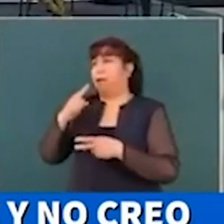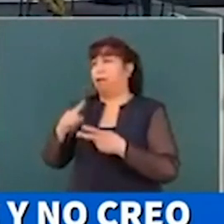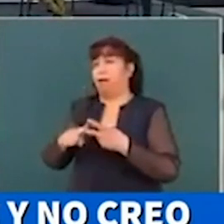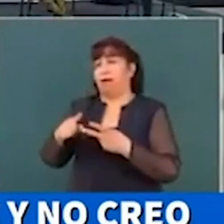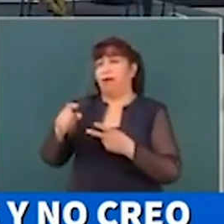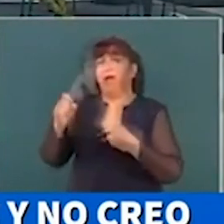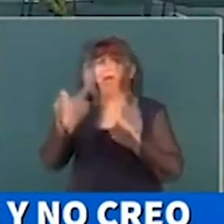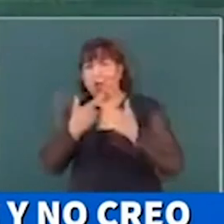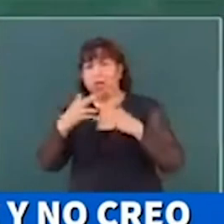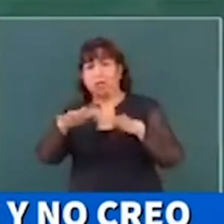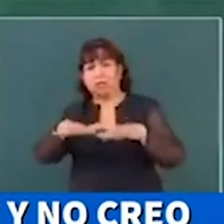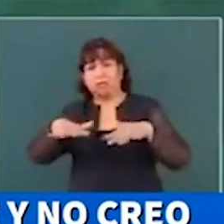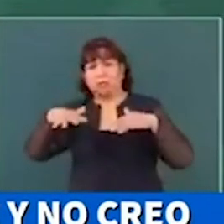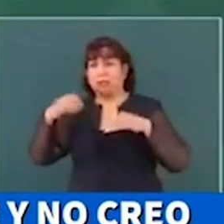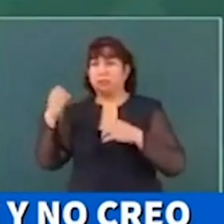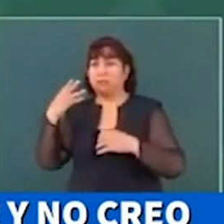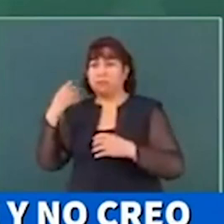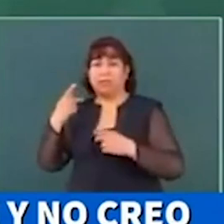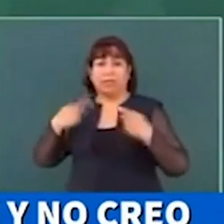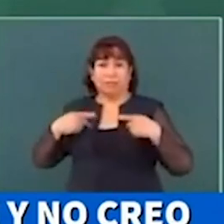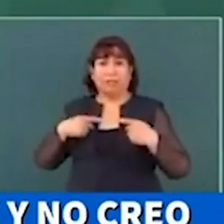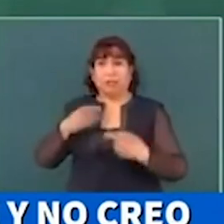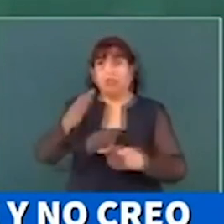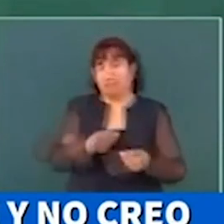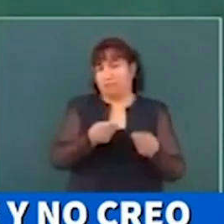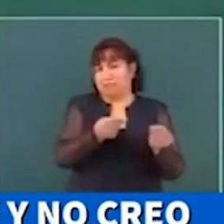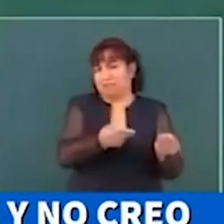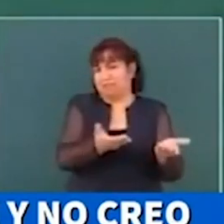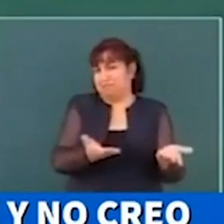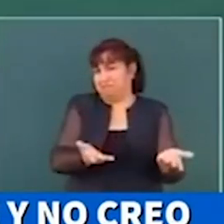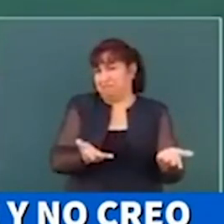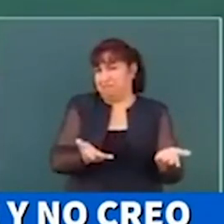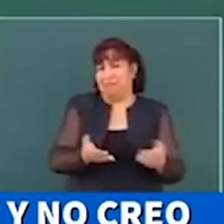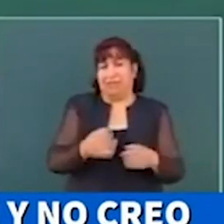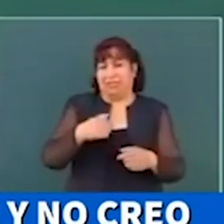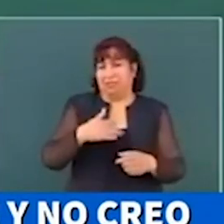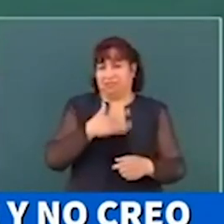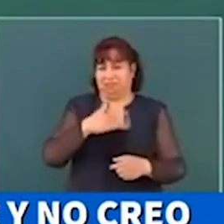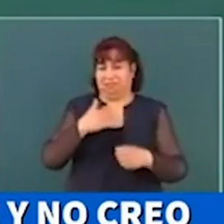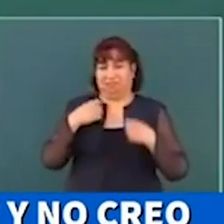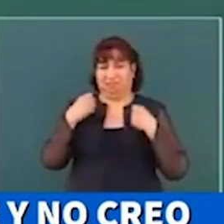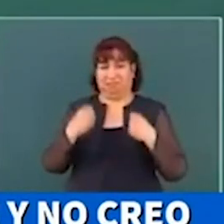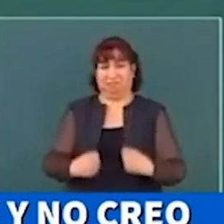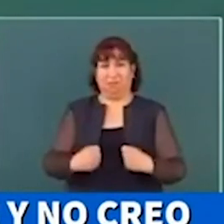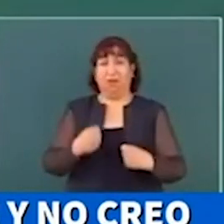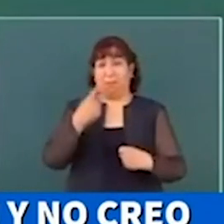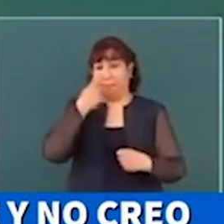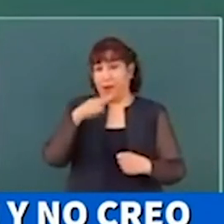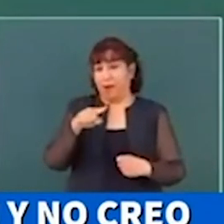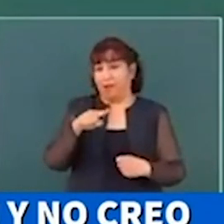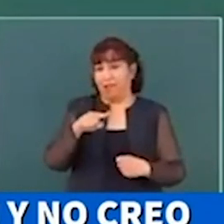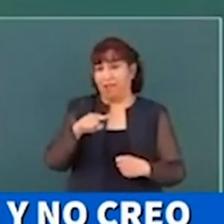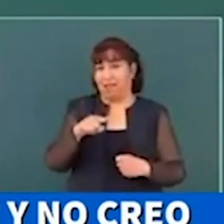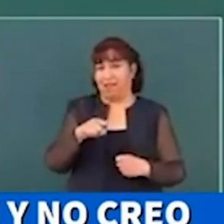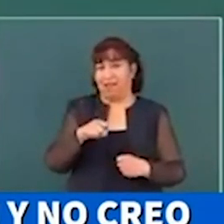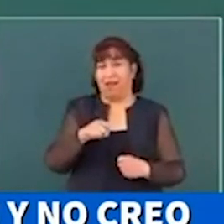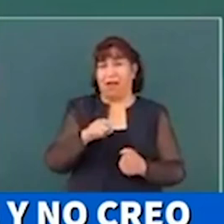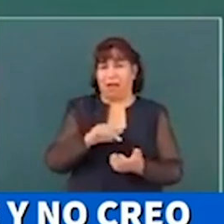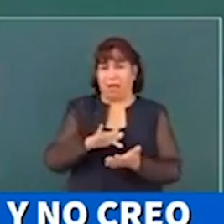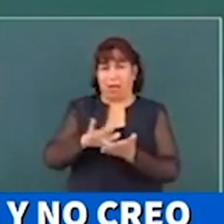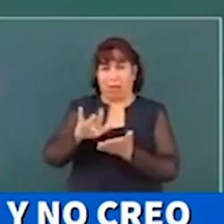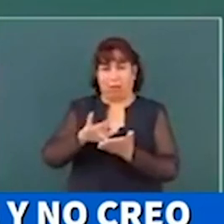las asambleas, la gente cooperaba para eso, porque estoy seguro que era para